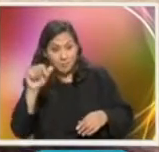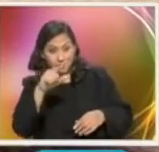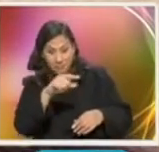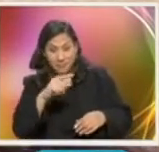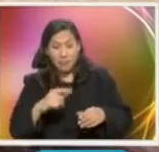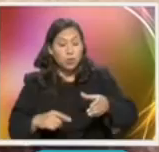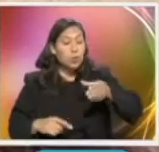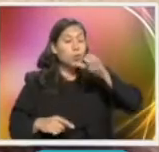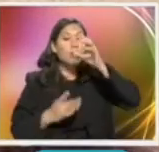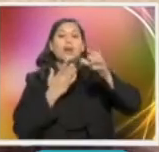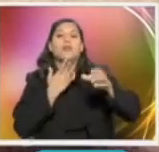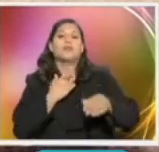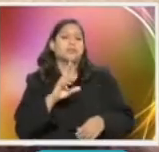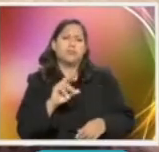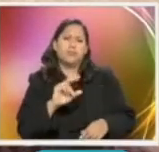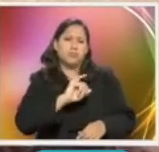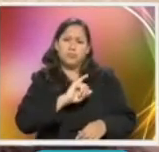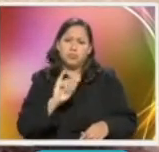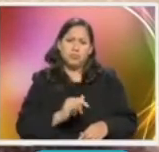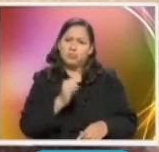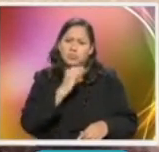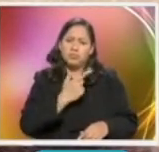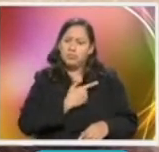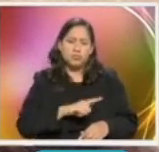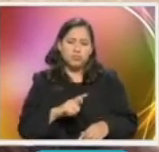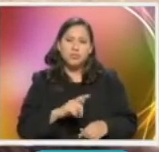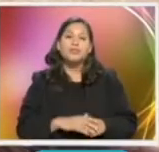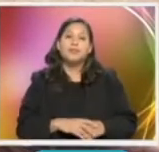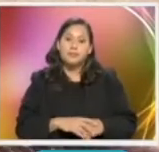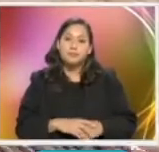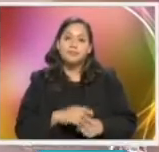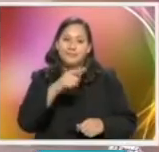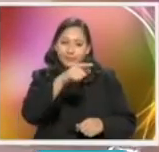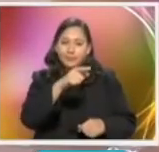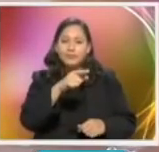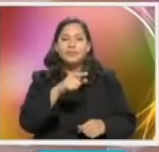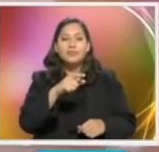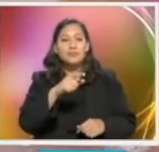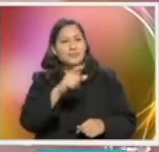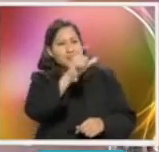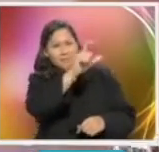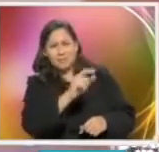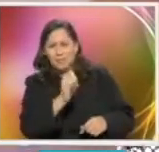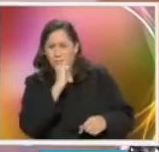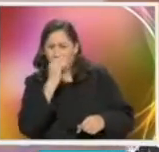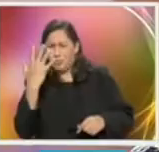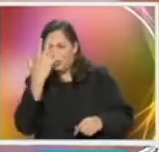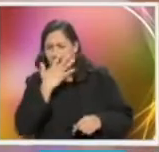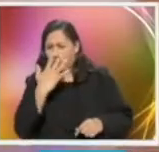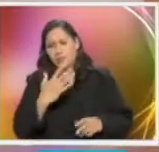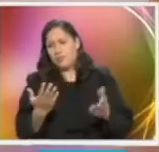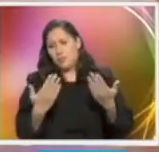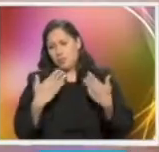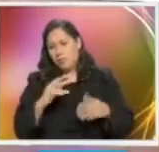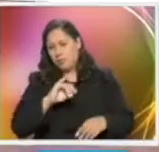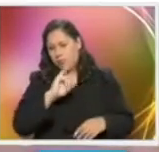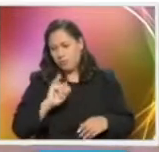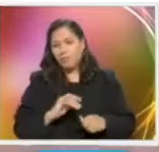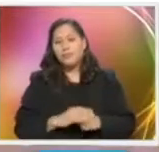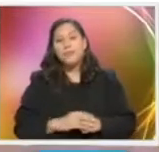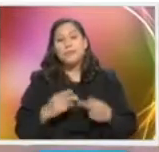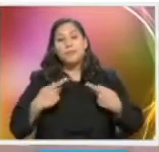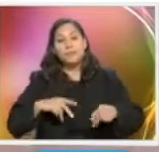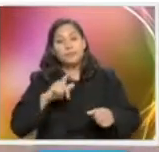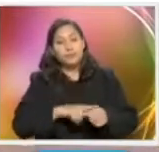que bebiera, no le gustaba el alcohol, y por eso, aunque se le creó la fama del gran bebedor. Y de acuerdo a la